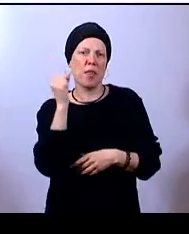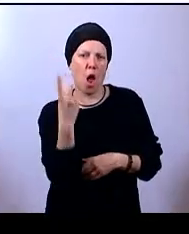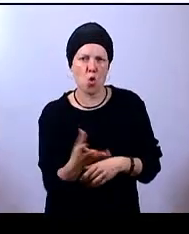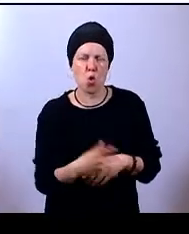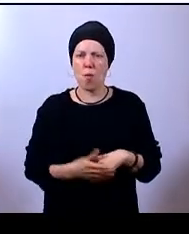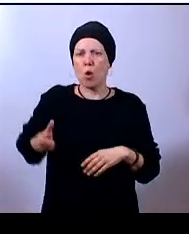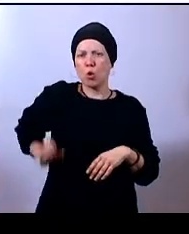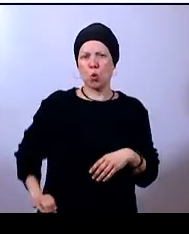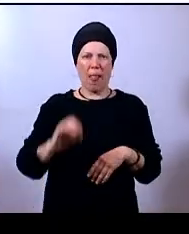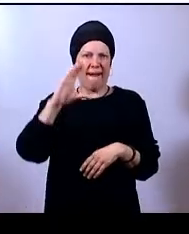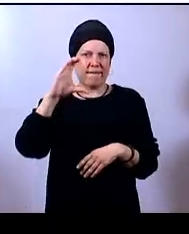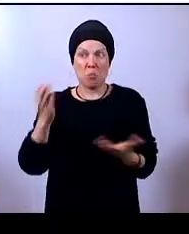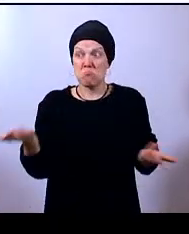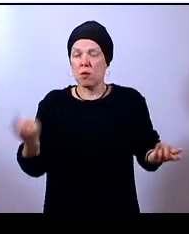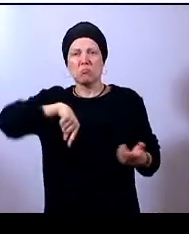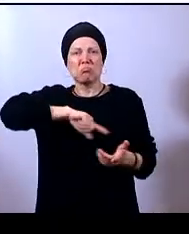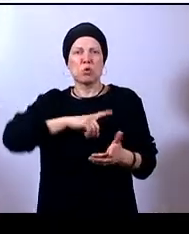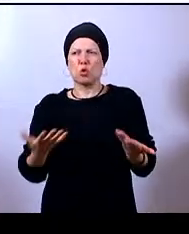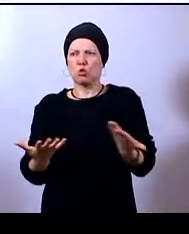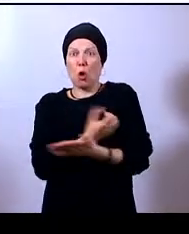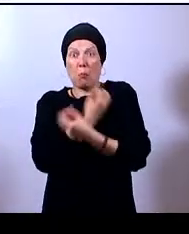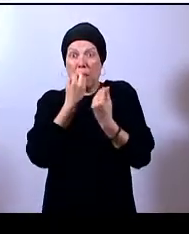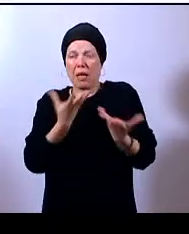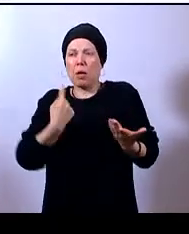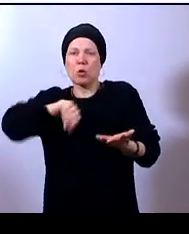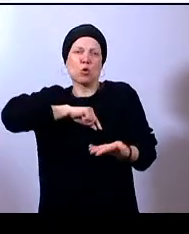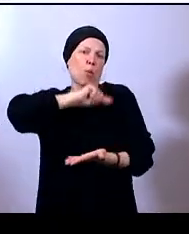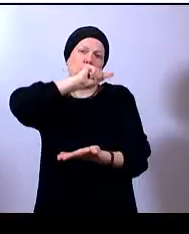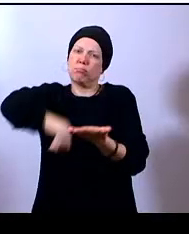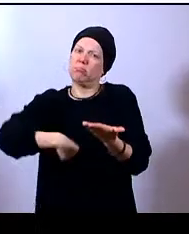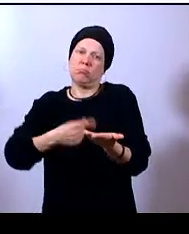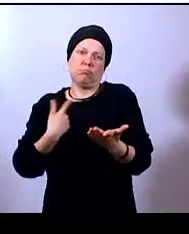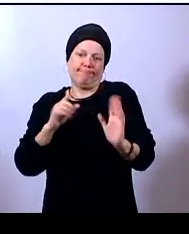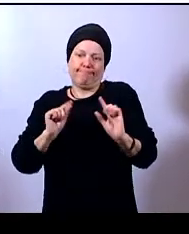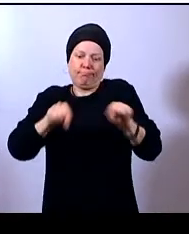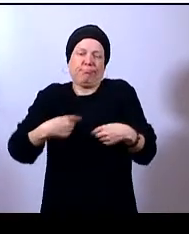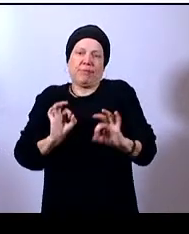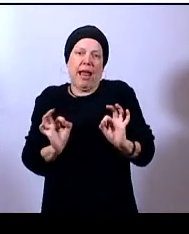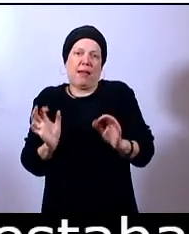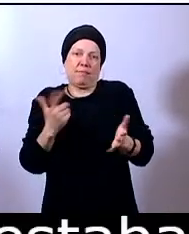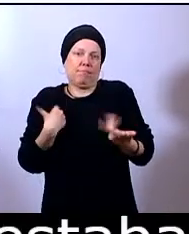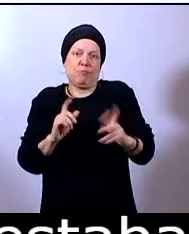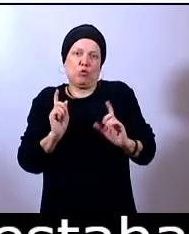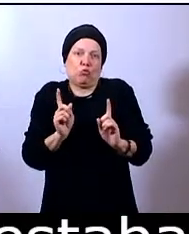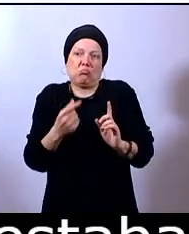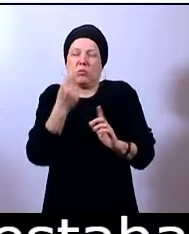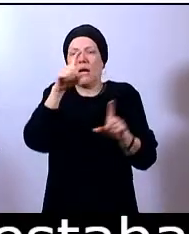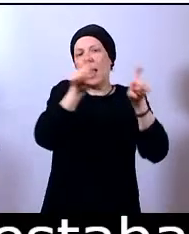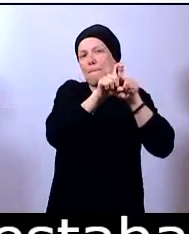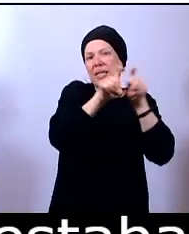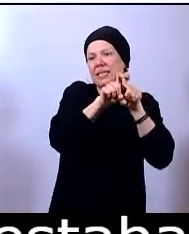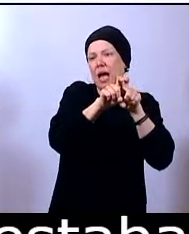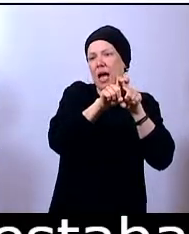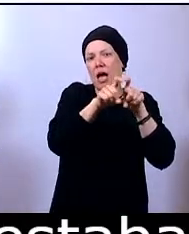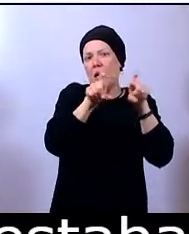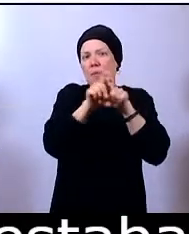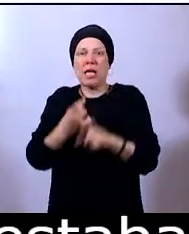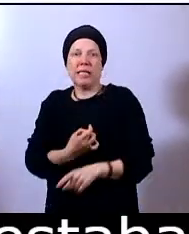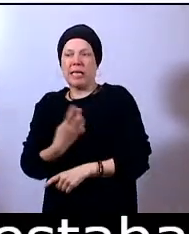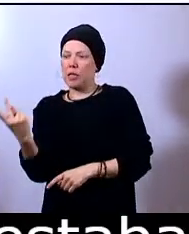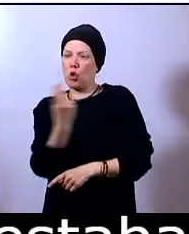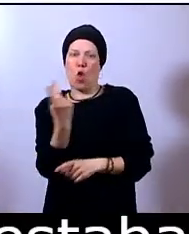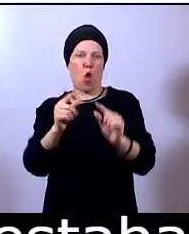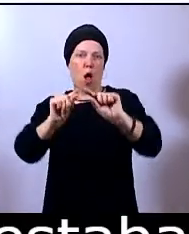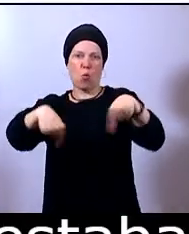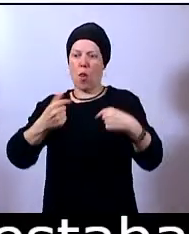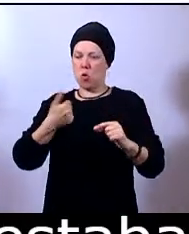de salariales. Por nuestra parte estaba todo, pero nosotros no firmamos ese convenio. Son las dos partes, empresas y sindicatos, las que deben